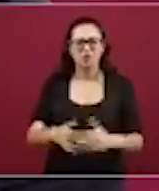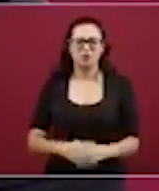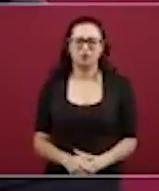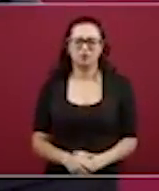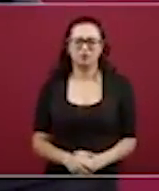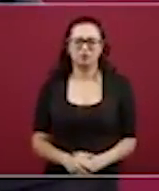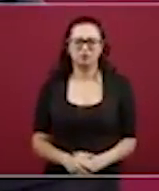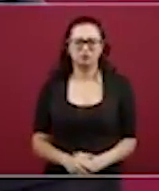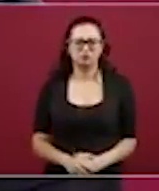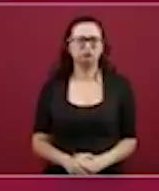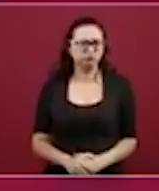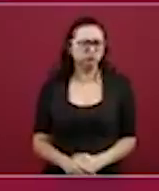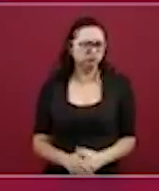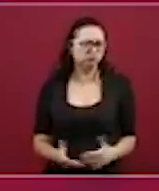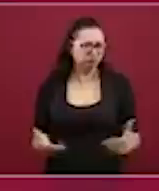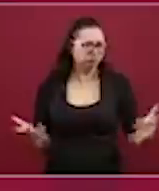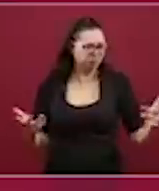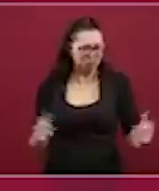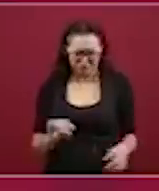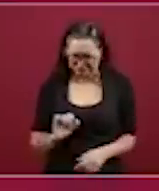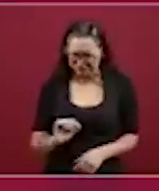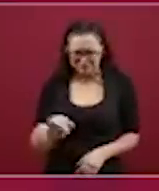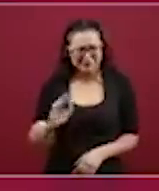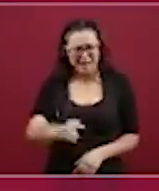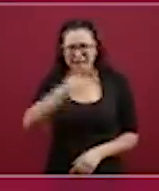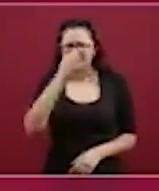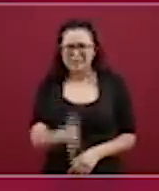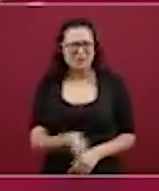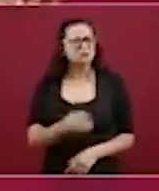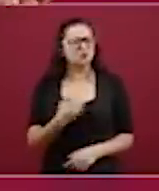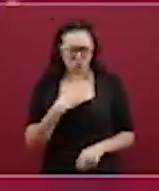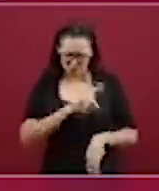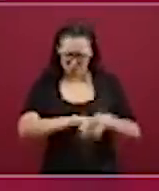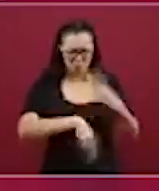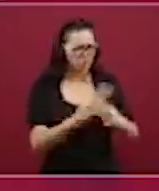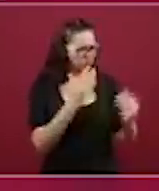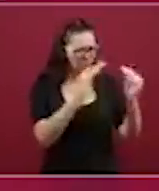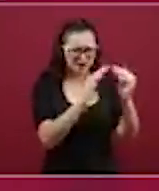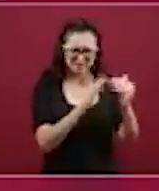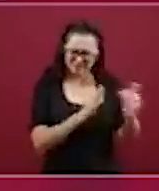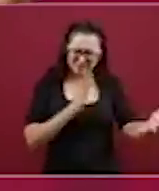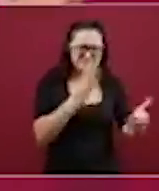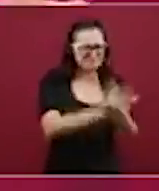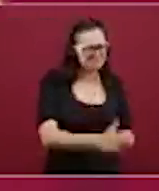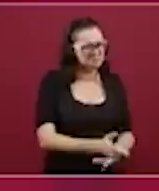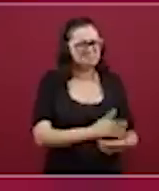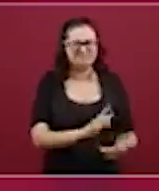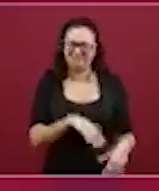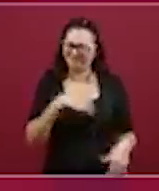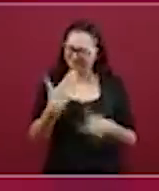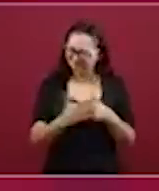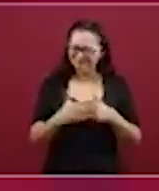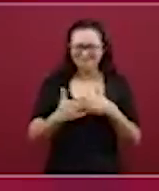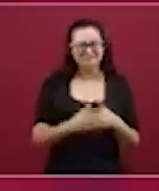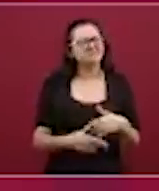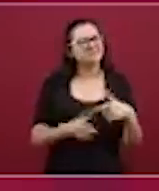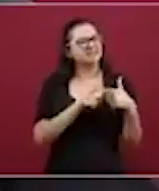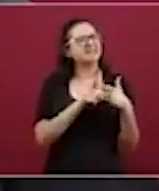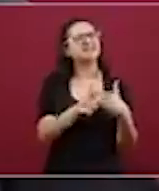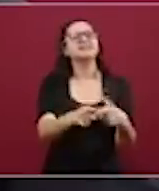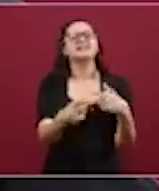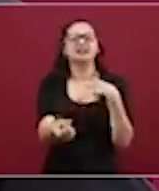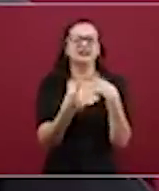Entonces, por eso este encuentro y otros, y vamos a seguir